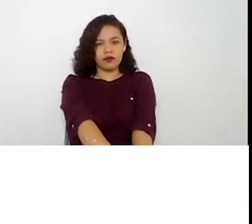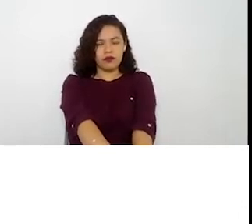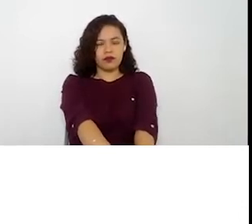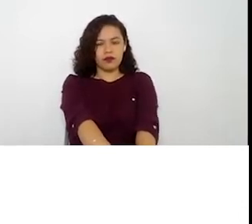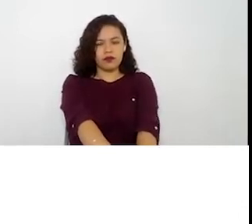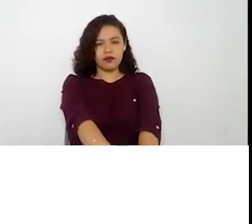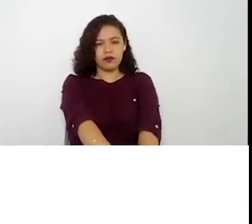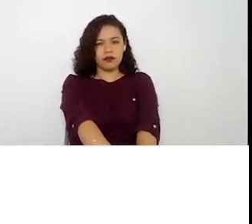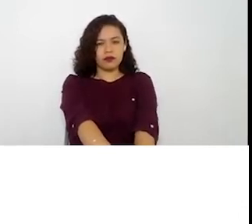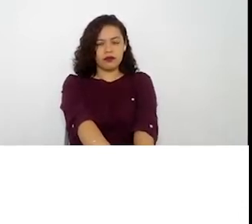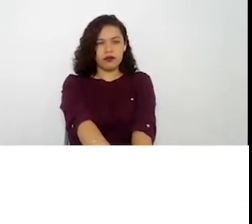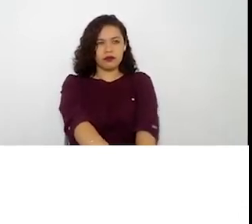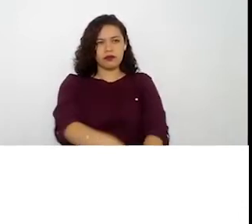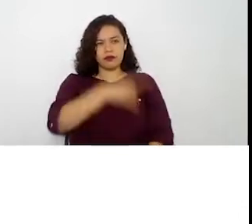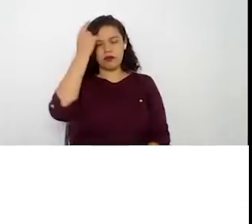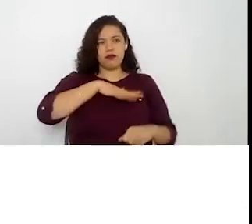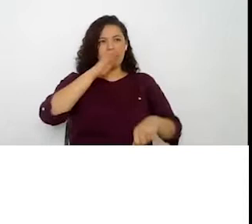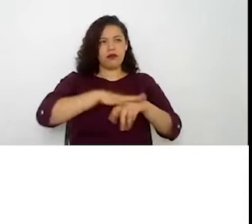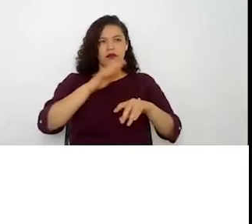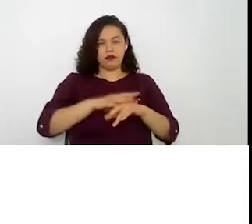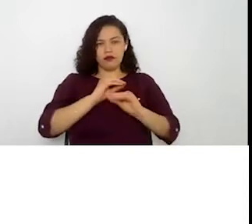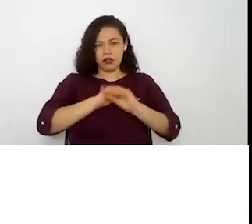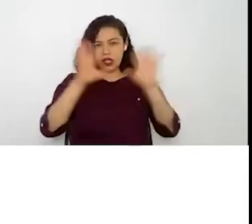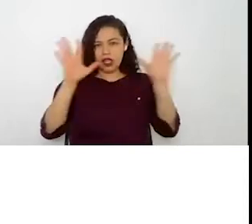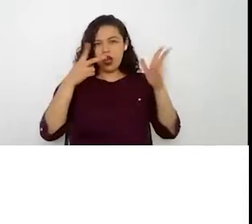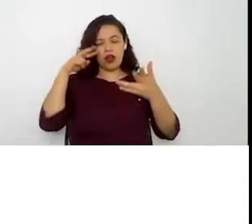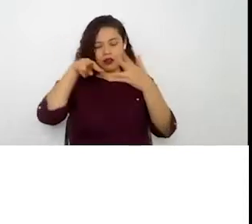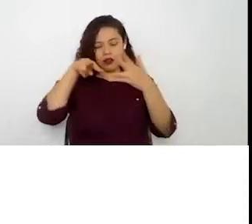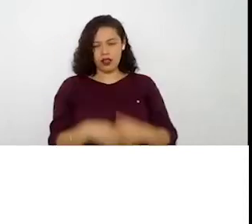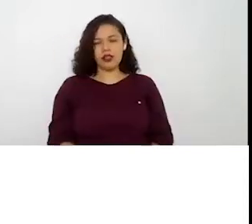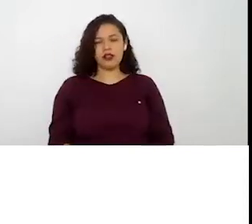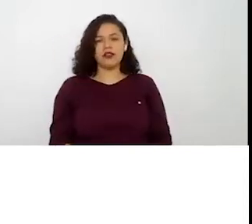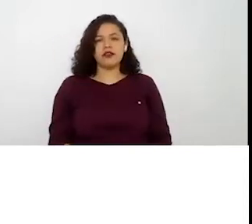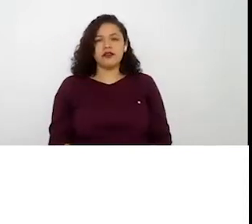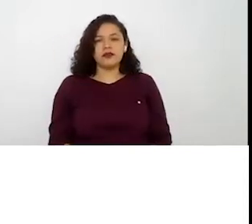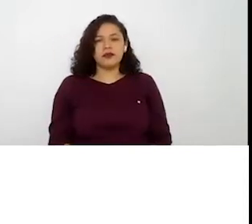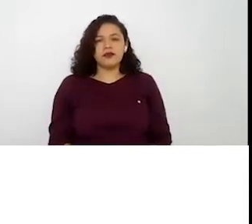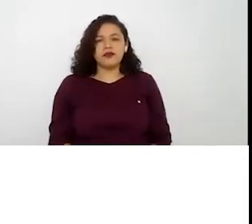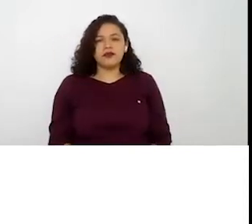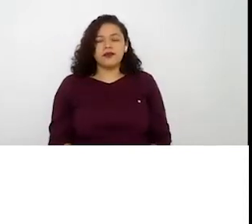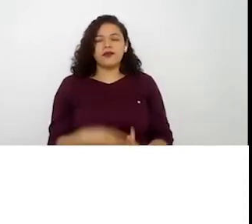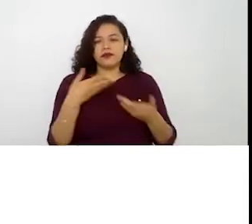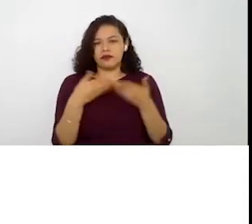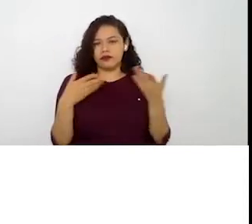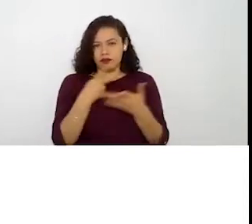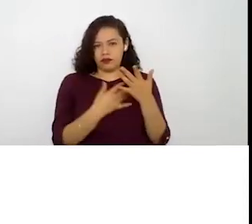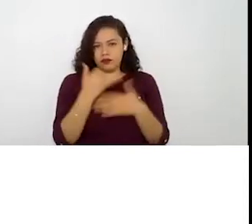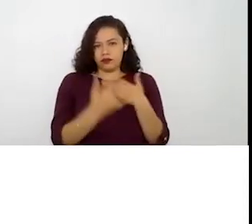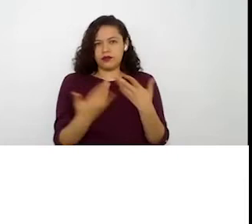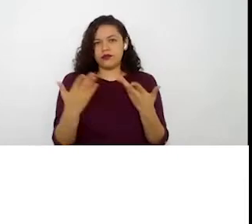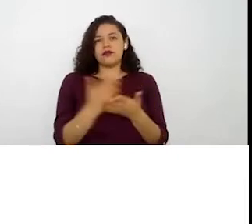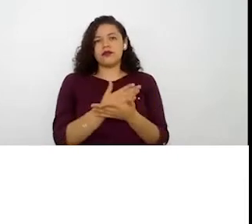Claridad como transparencia en esta parte del proyecto además de considerar